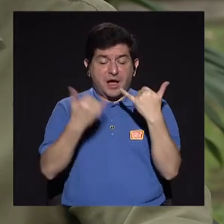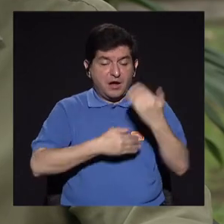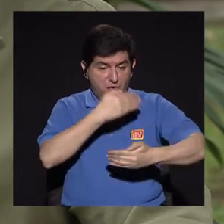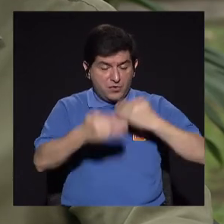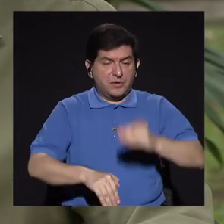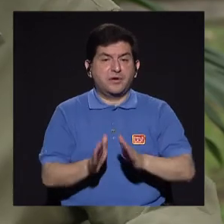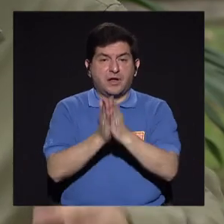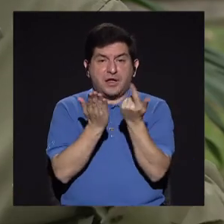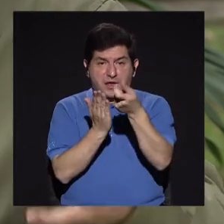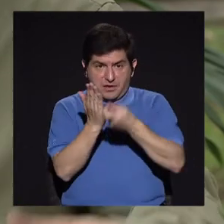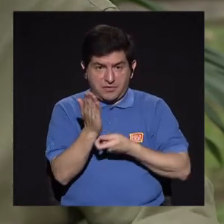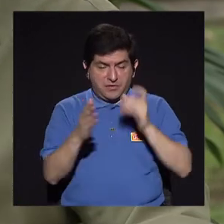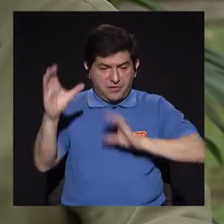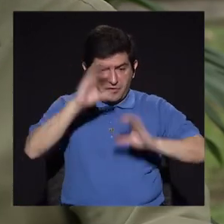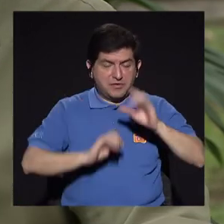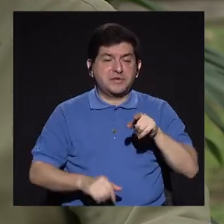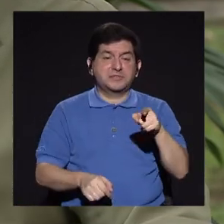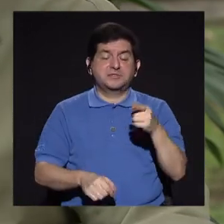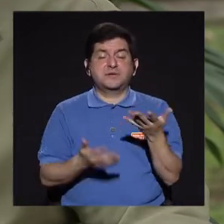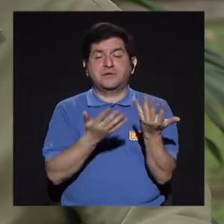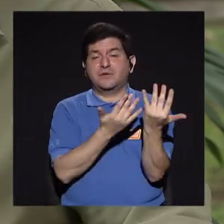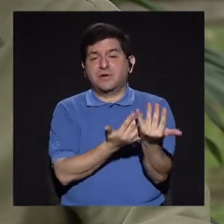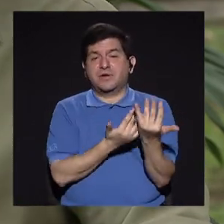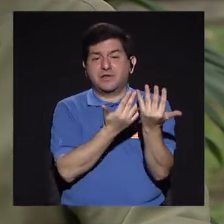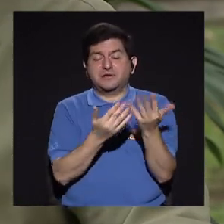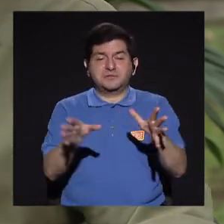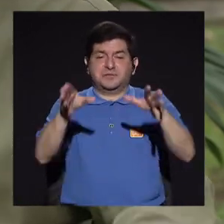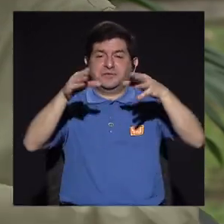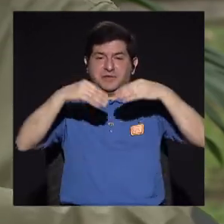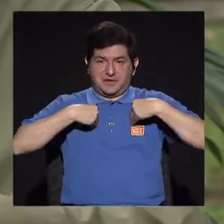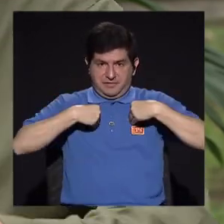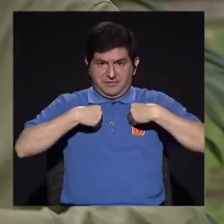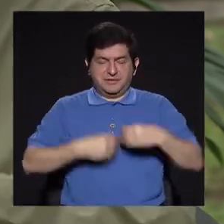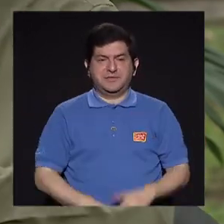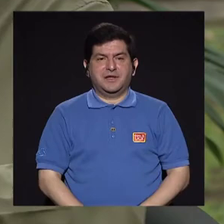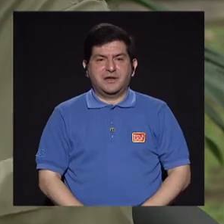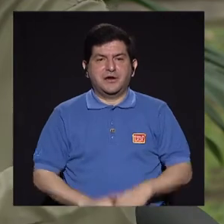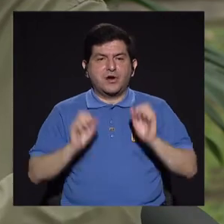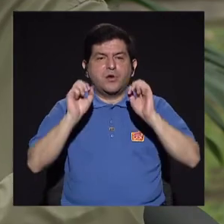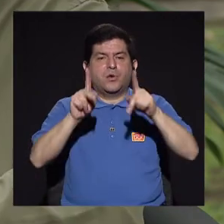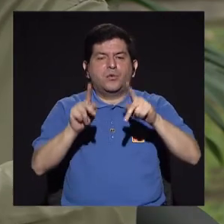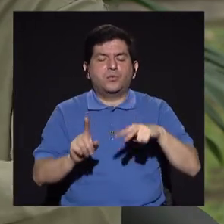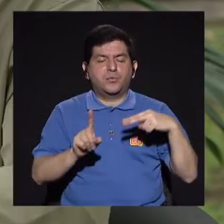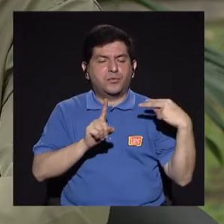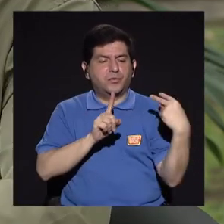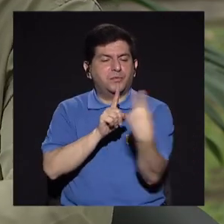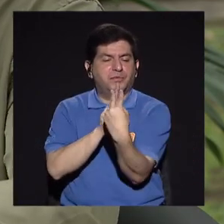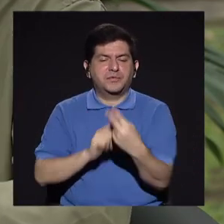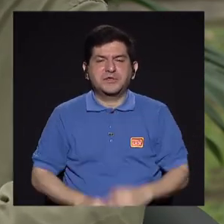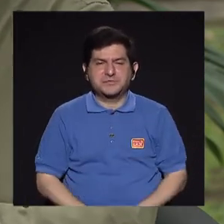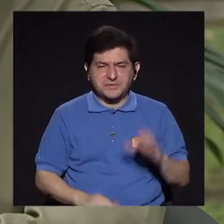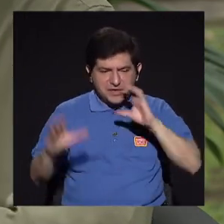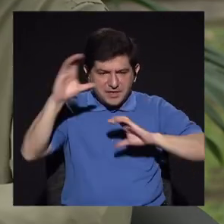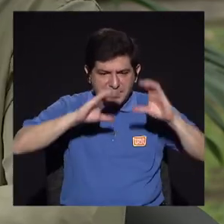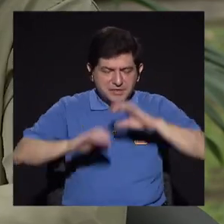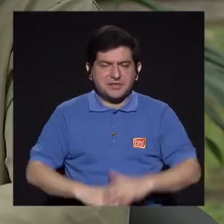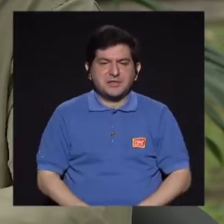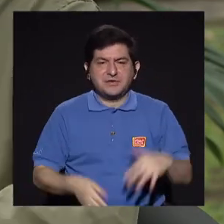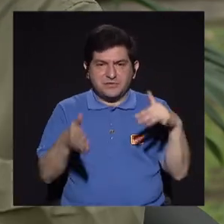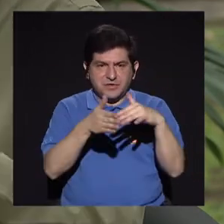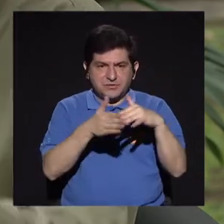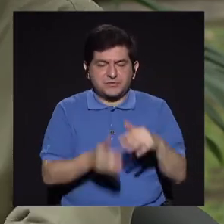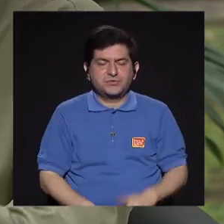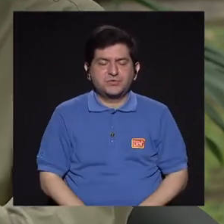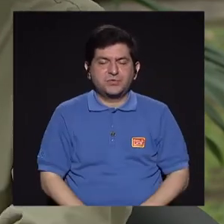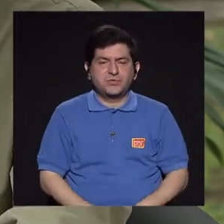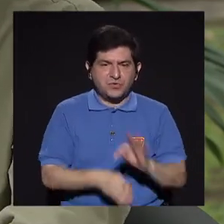también. Esperamos que lo acepten como para eso, para abrir una visión científica del estudio de los remedios